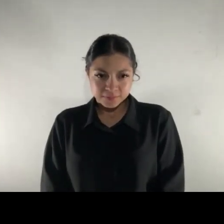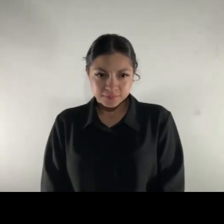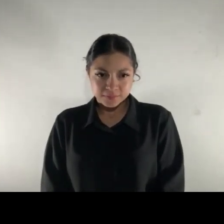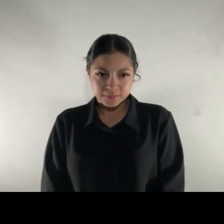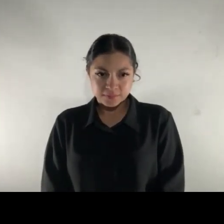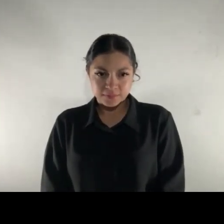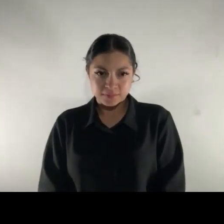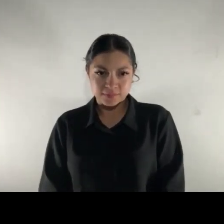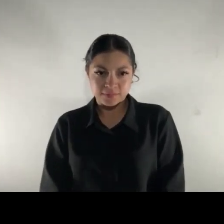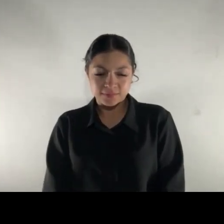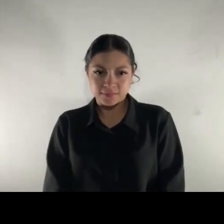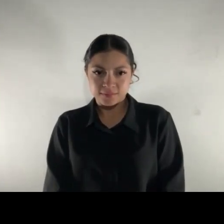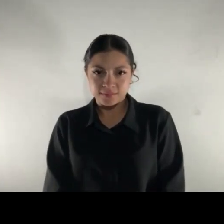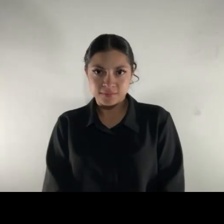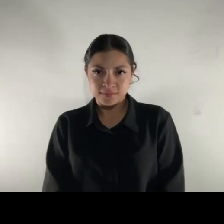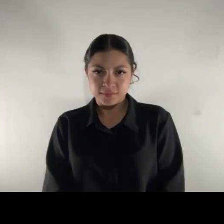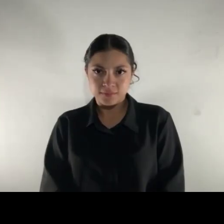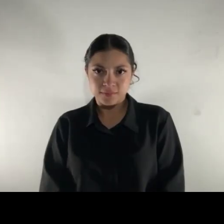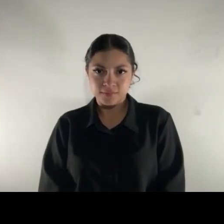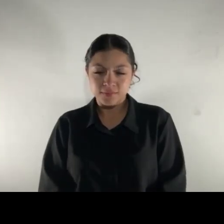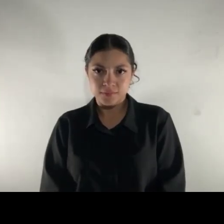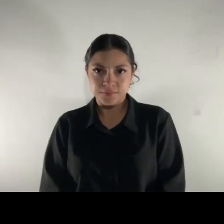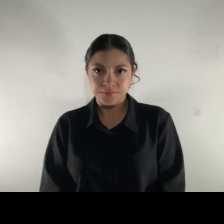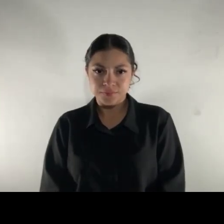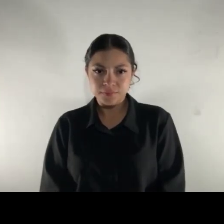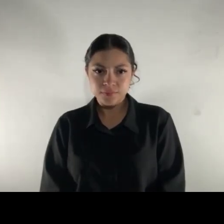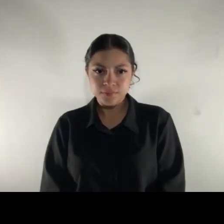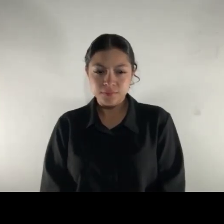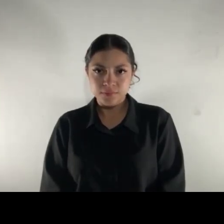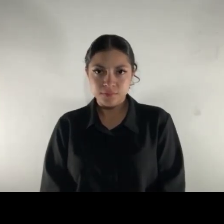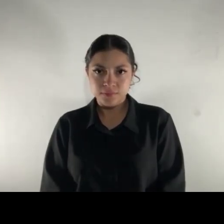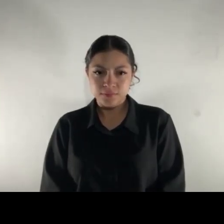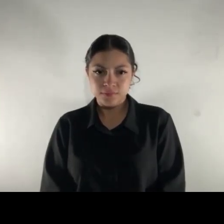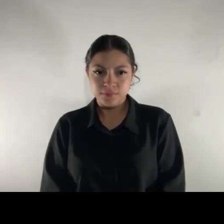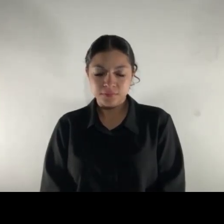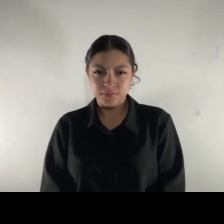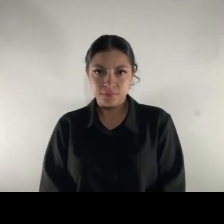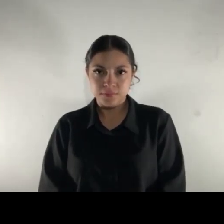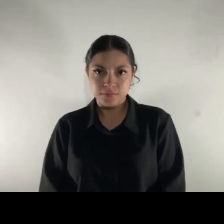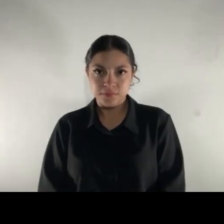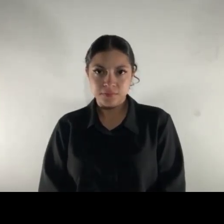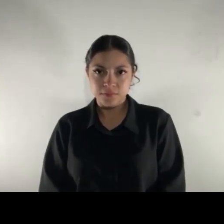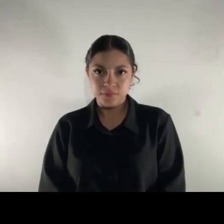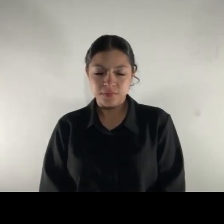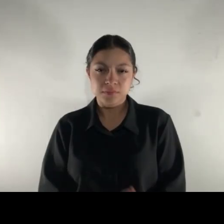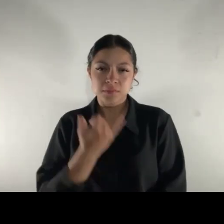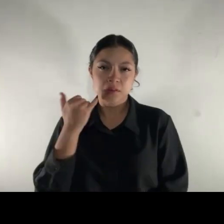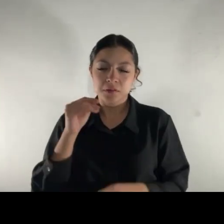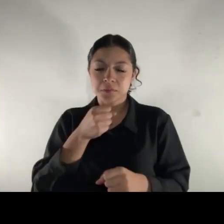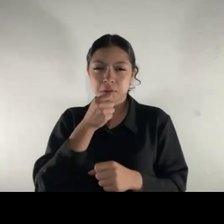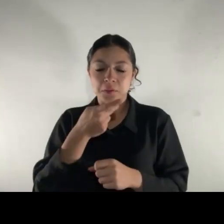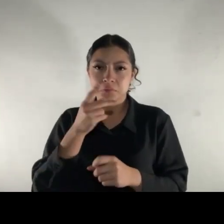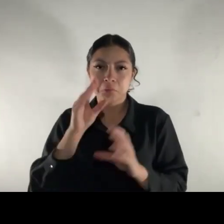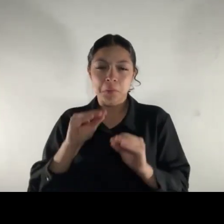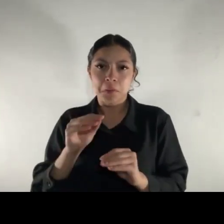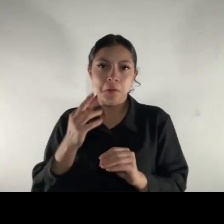Tu micrófono, Marta, está apagado. Ah, sí, disculpen. Decía que muy